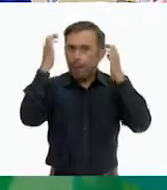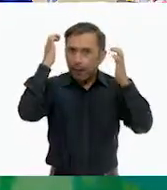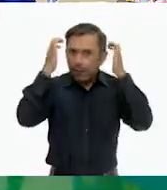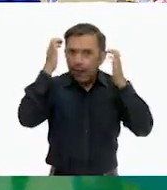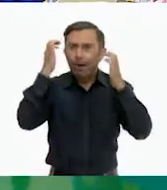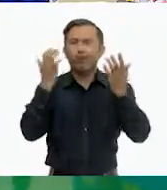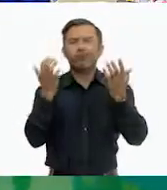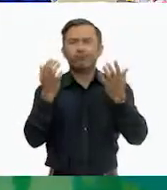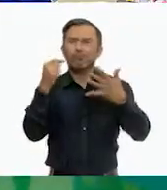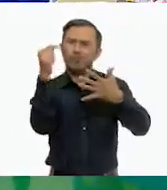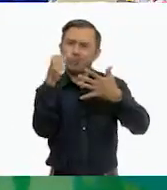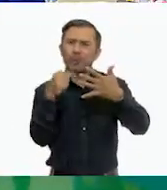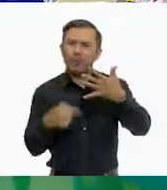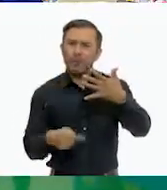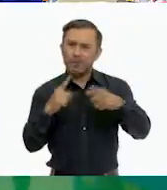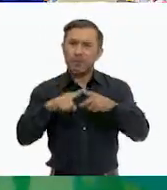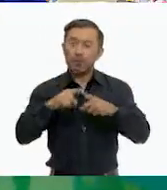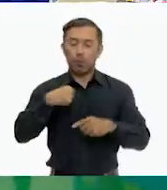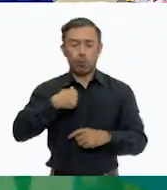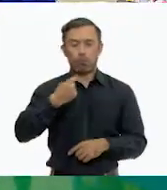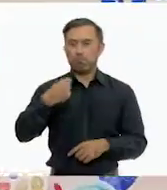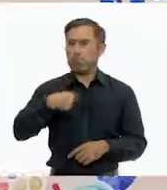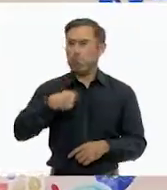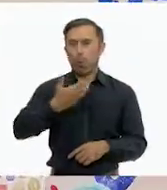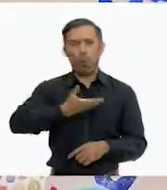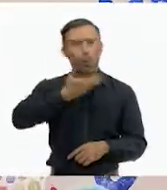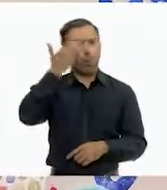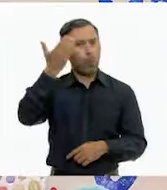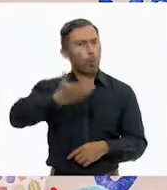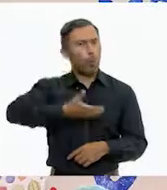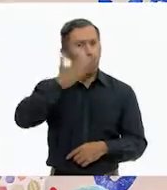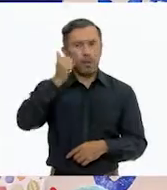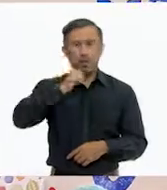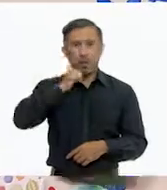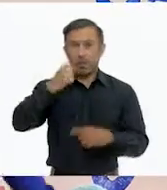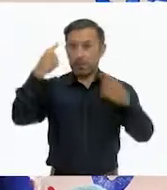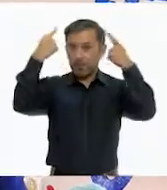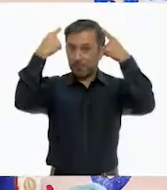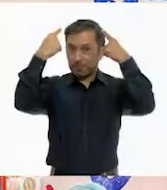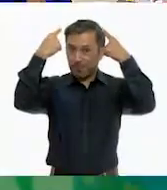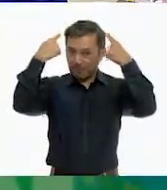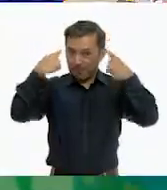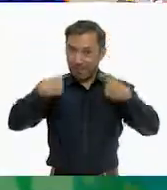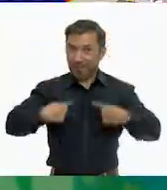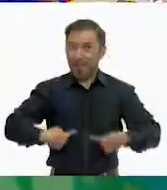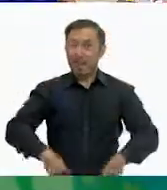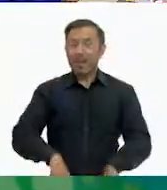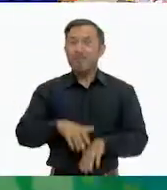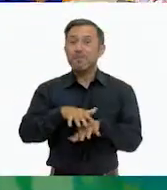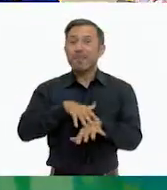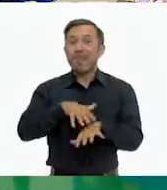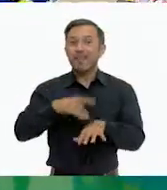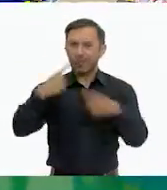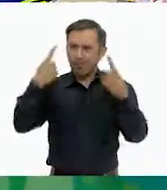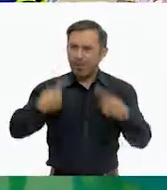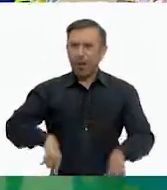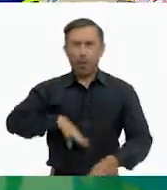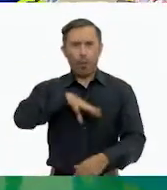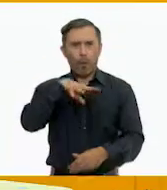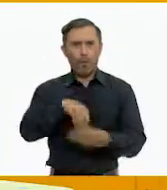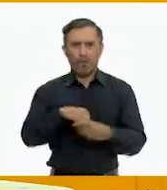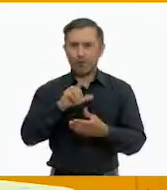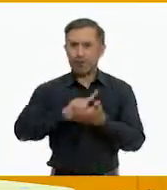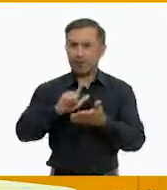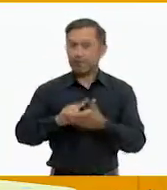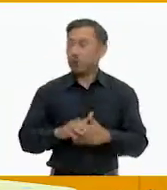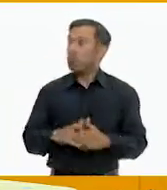todo este tipo de hábitos. Vamos a cuidarnos desde la cabeza hasta los pies. ¡Muy bien!